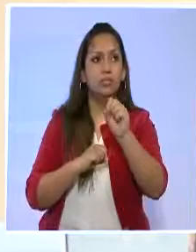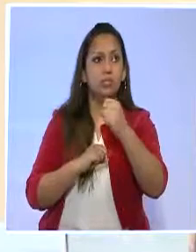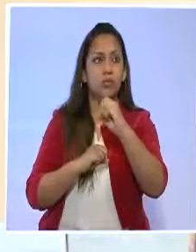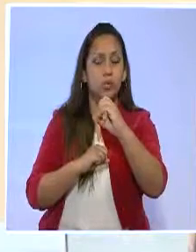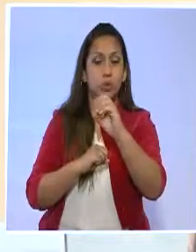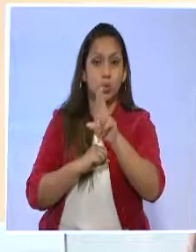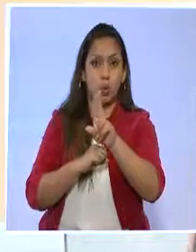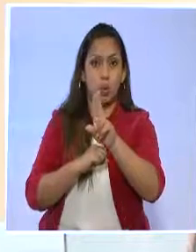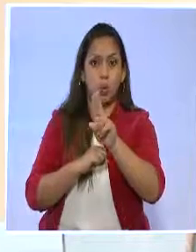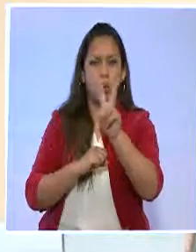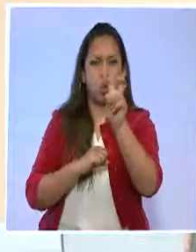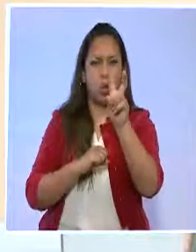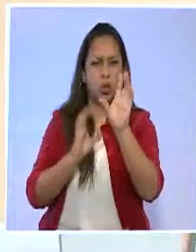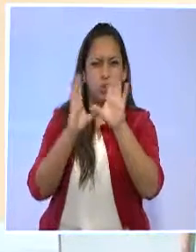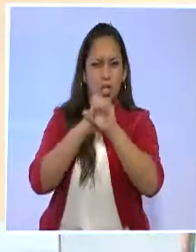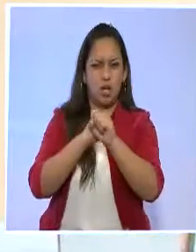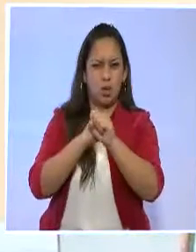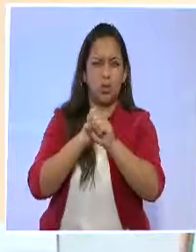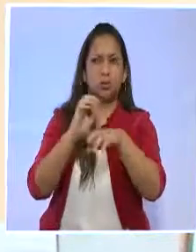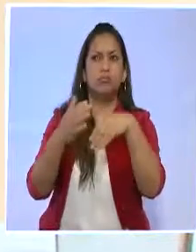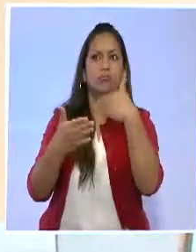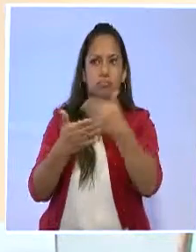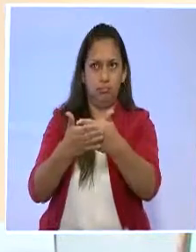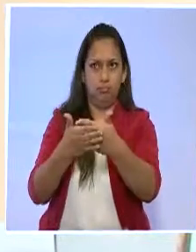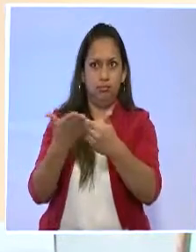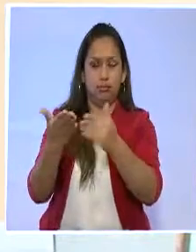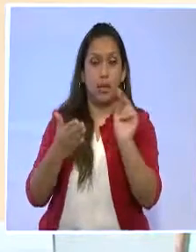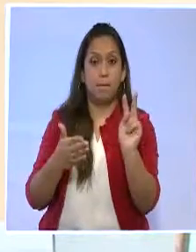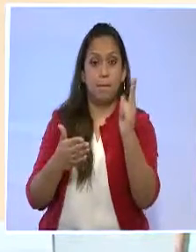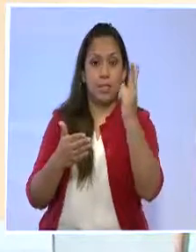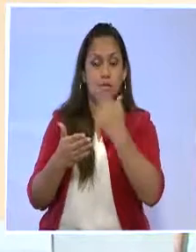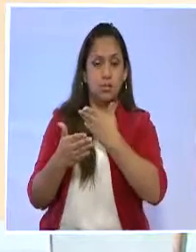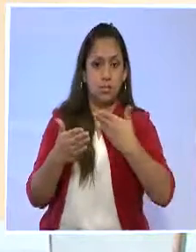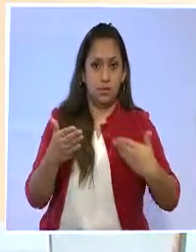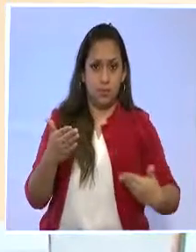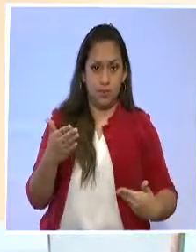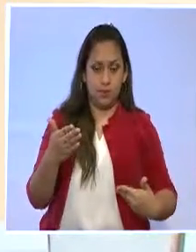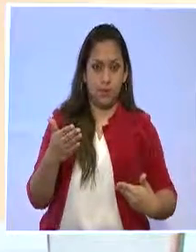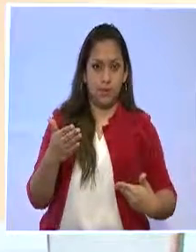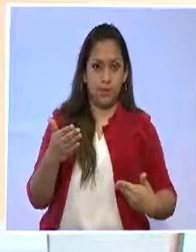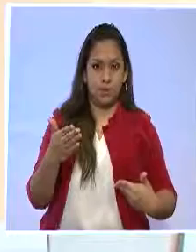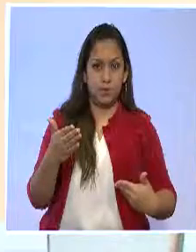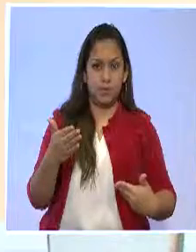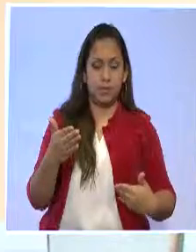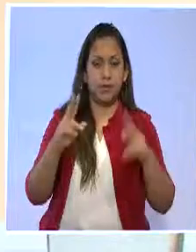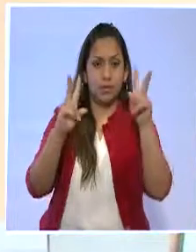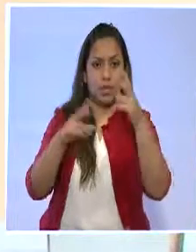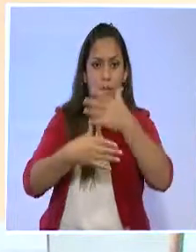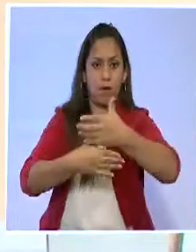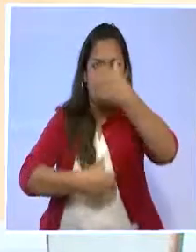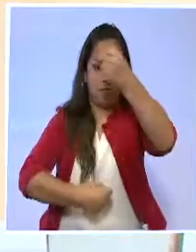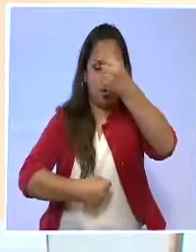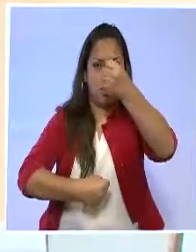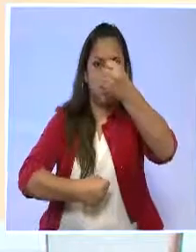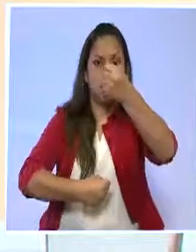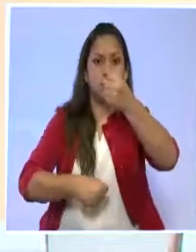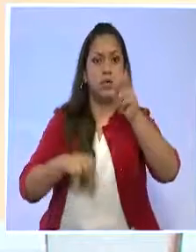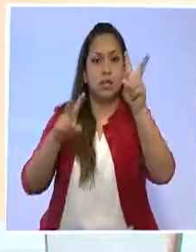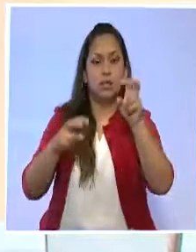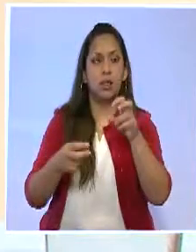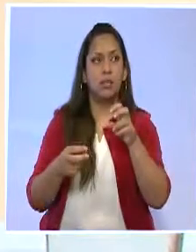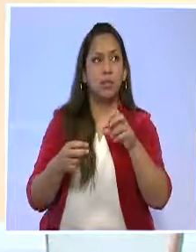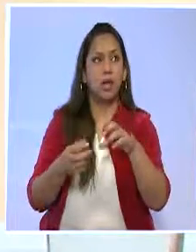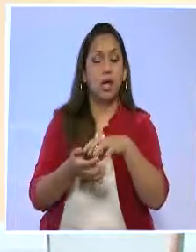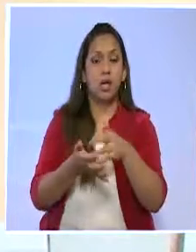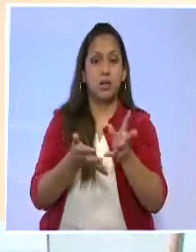moscú en moscú fuimos recibidos igual por el vicepresidente de la federación de la asamblea de la